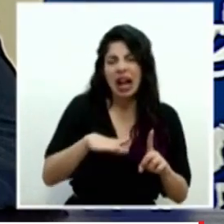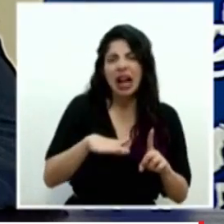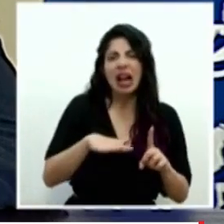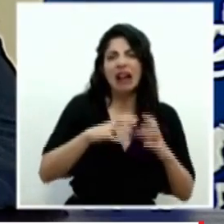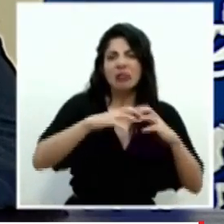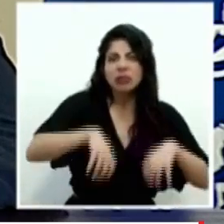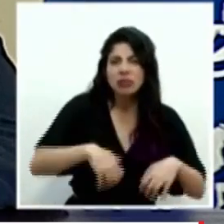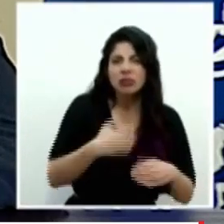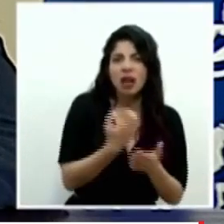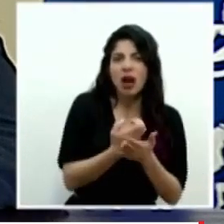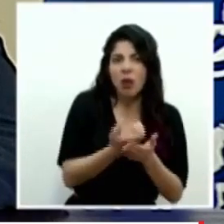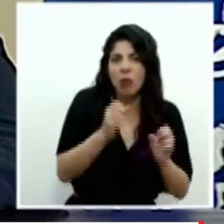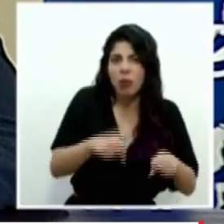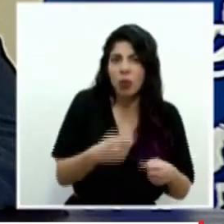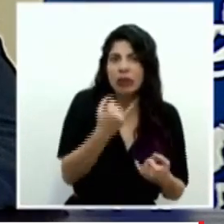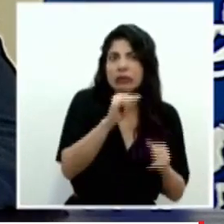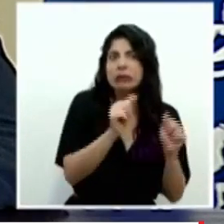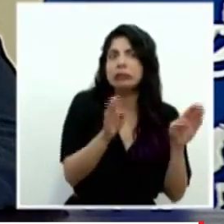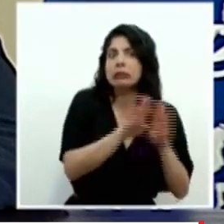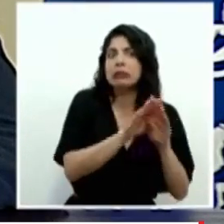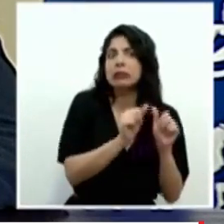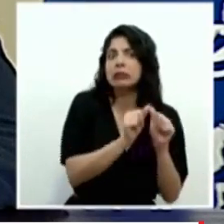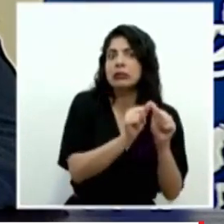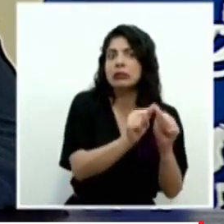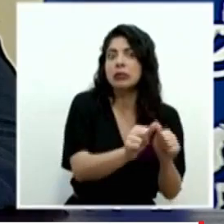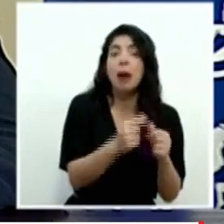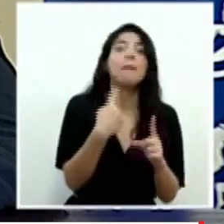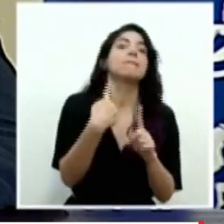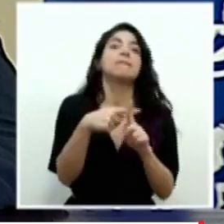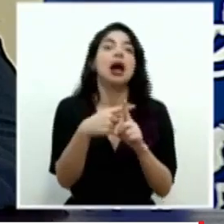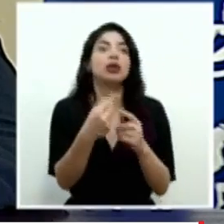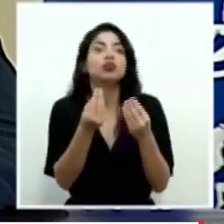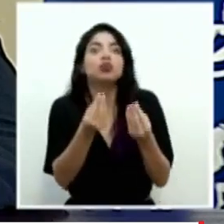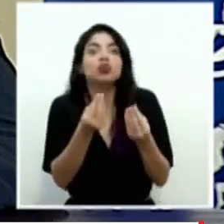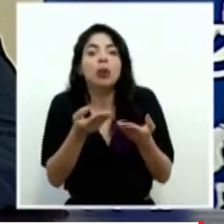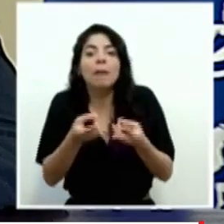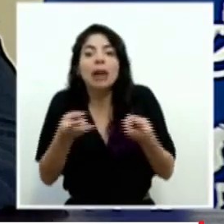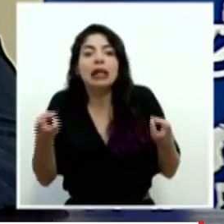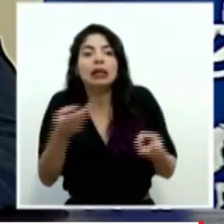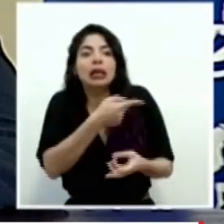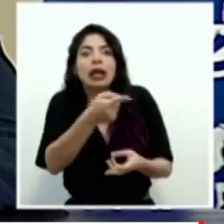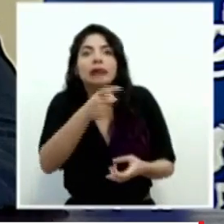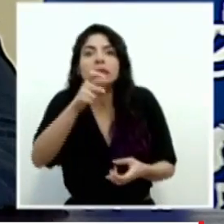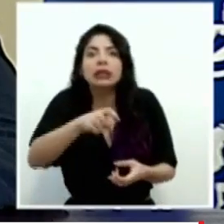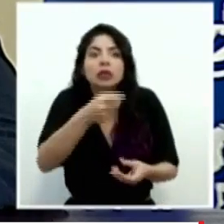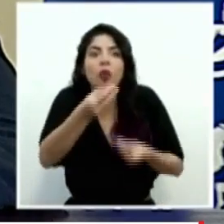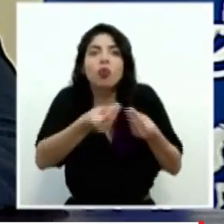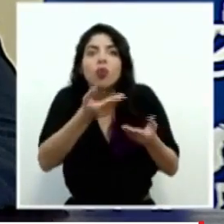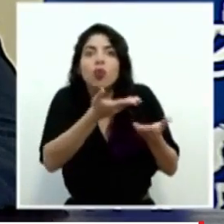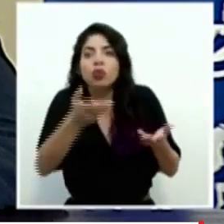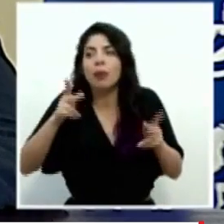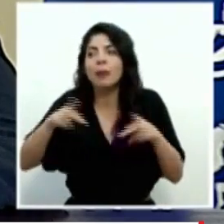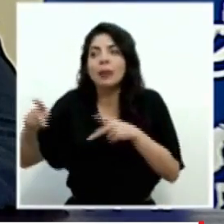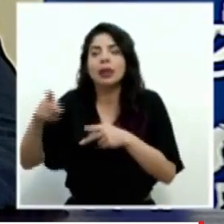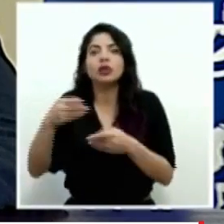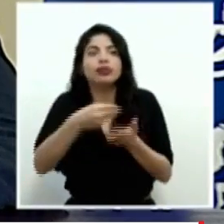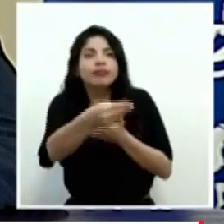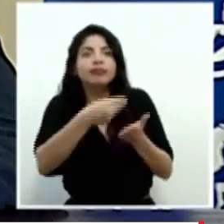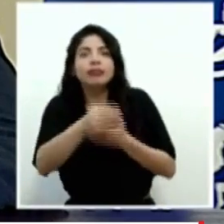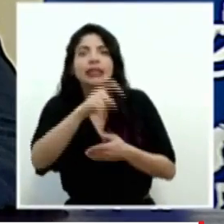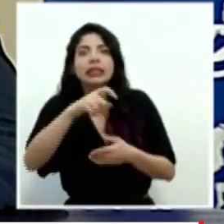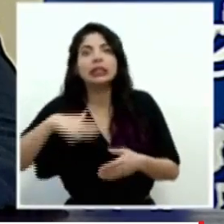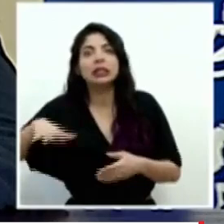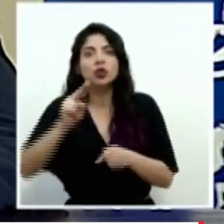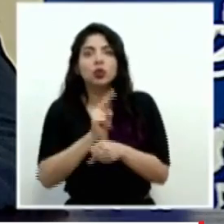vista también económico e incluso de sostenibilidad de muchos de los insumos o productos que se consumen generalmente